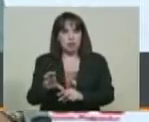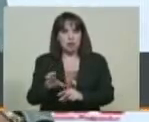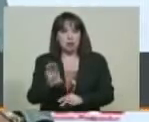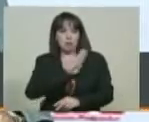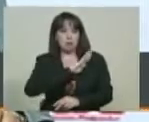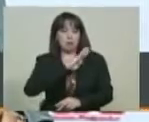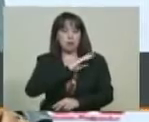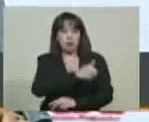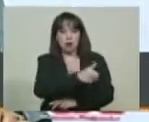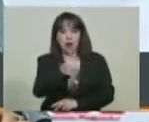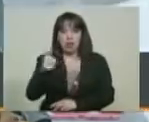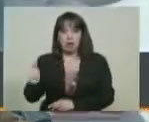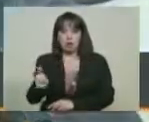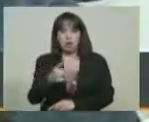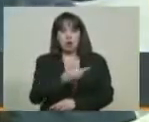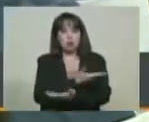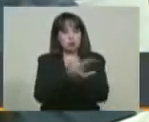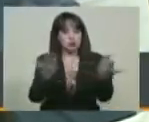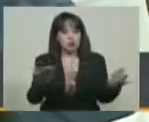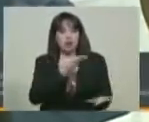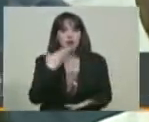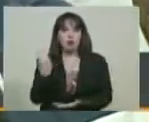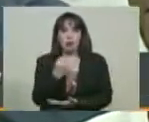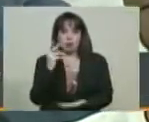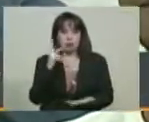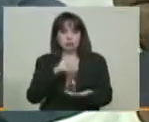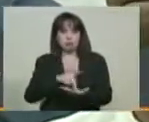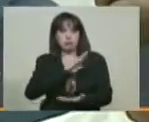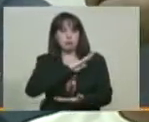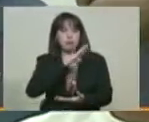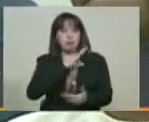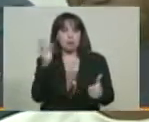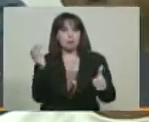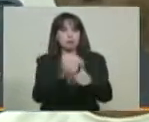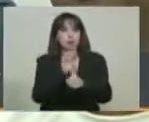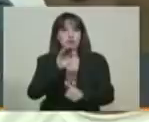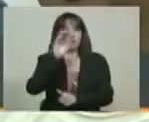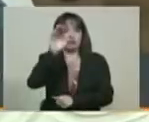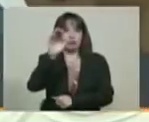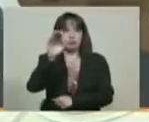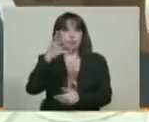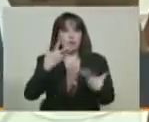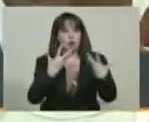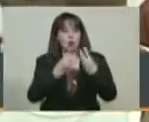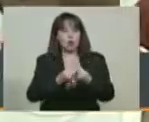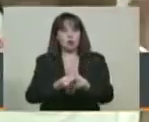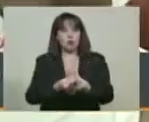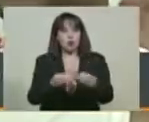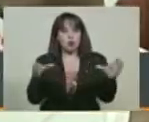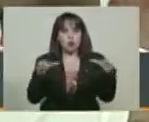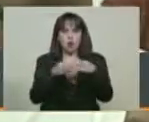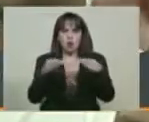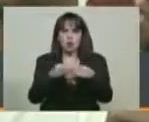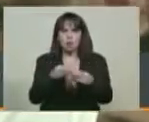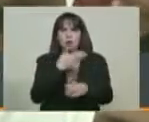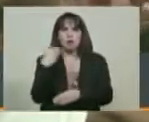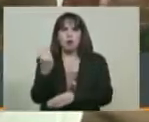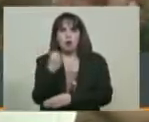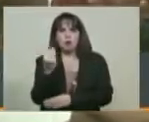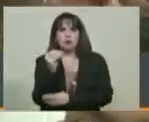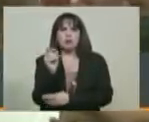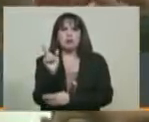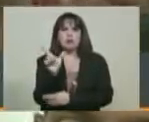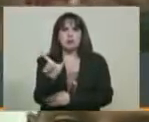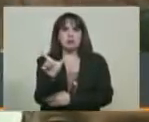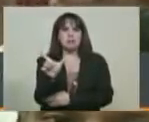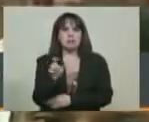ustedes. El futuro ya llegó y llegó de la mano de la JPSUV. Yo quiero, me